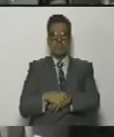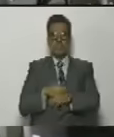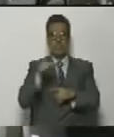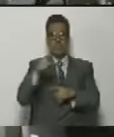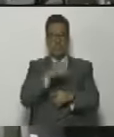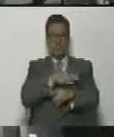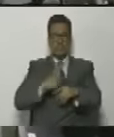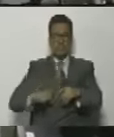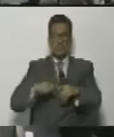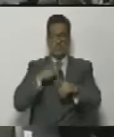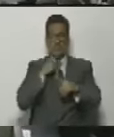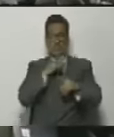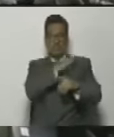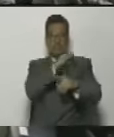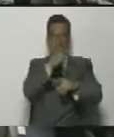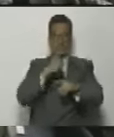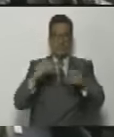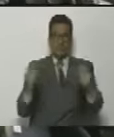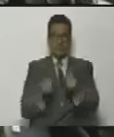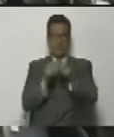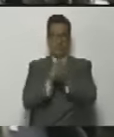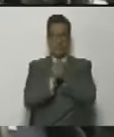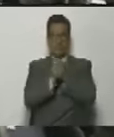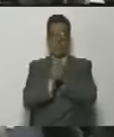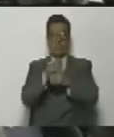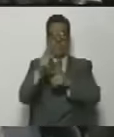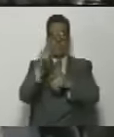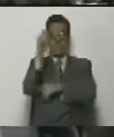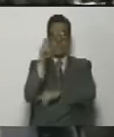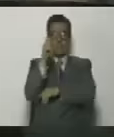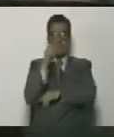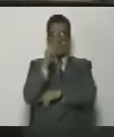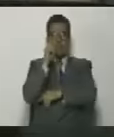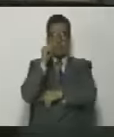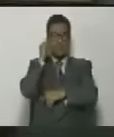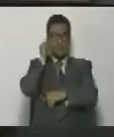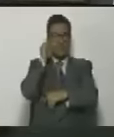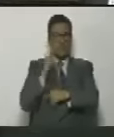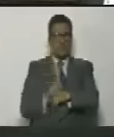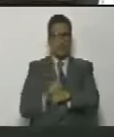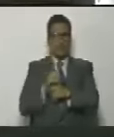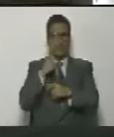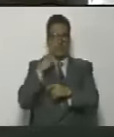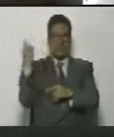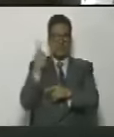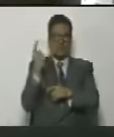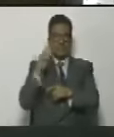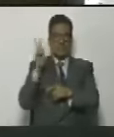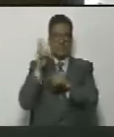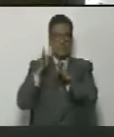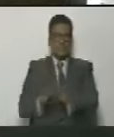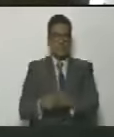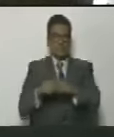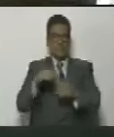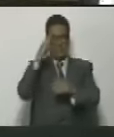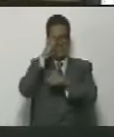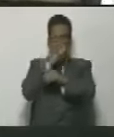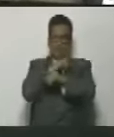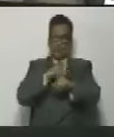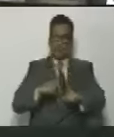Señor presidente, junta directiva, compañeras, compañeros diputados. Como venezolano, como